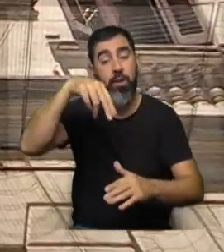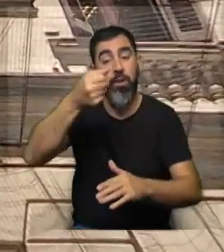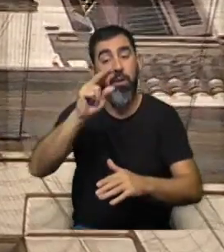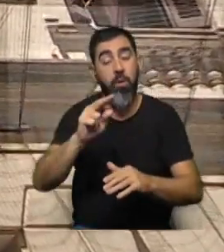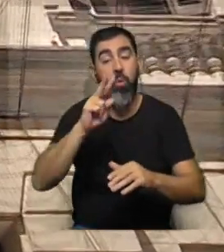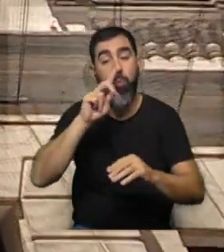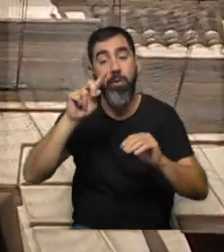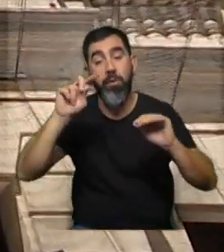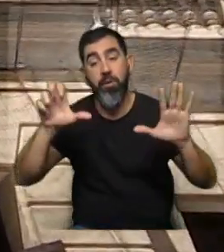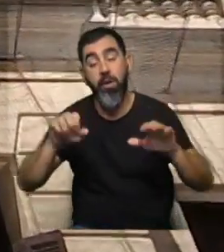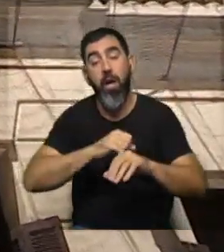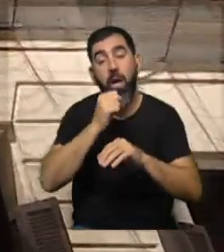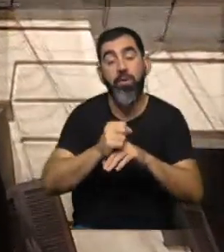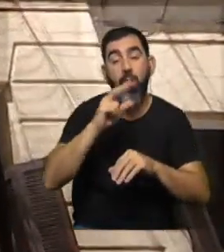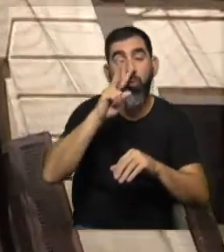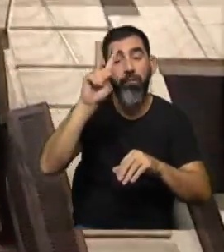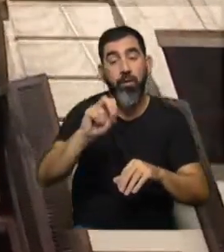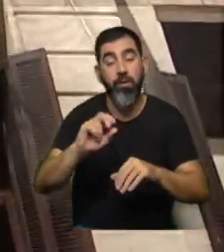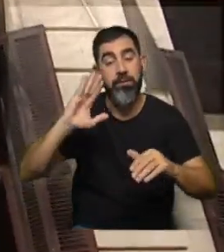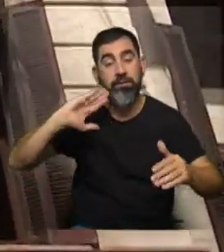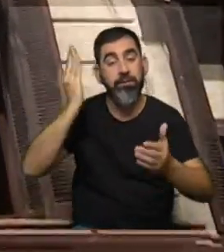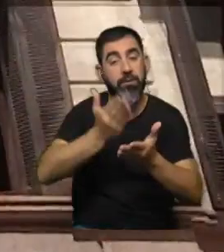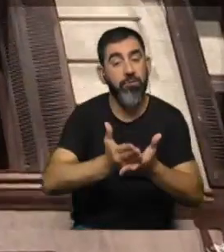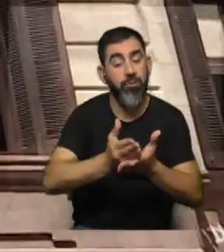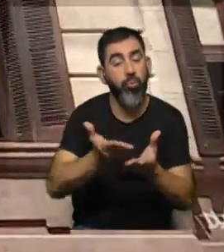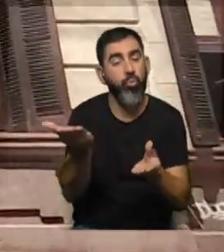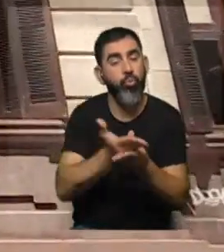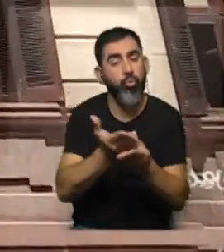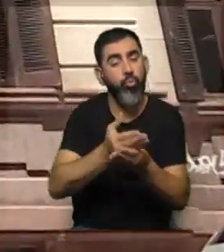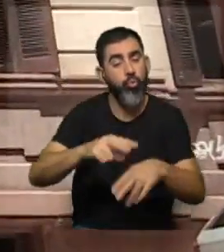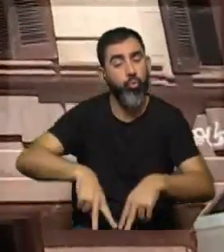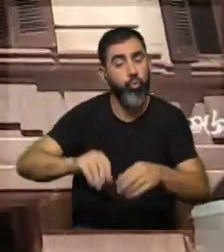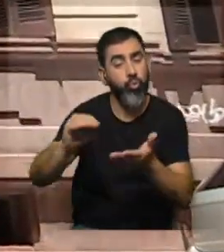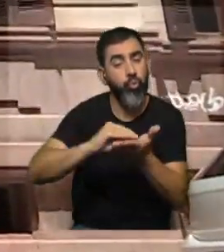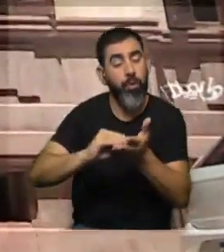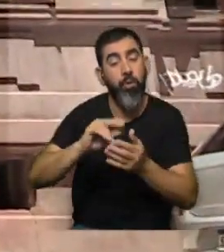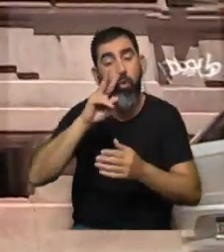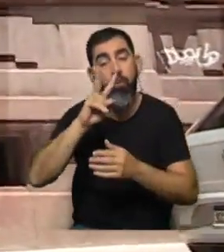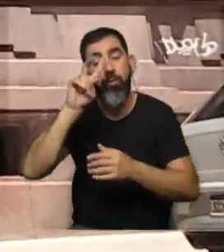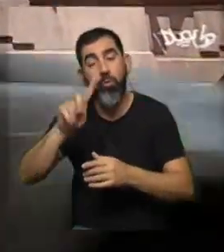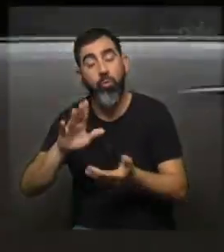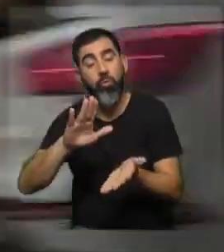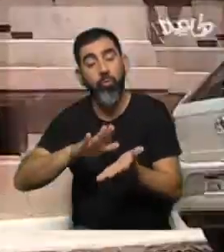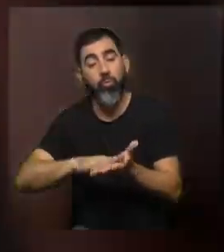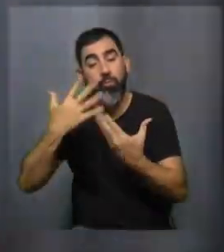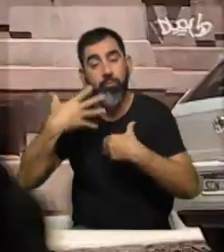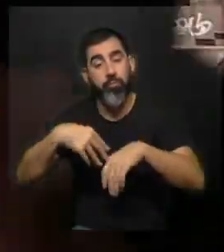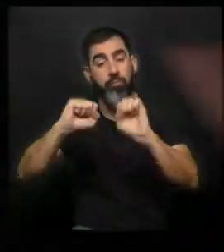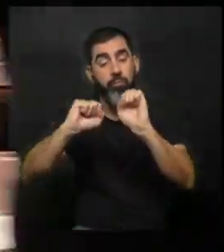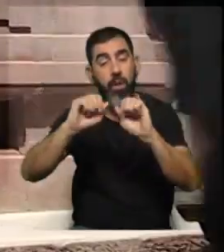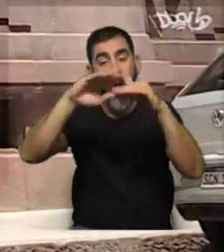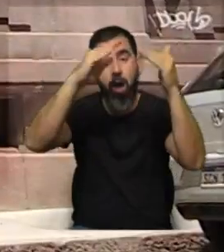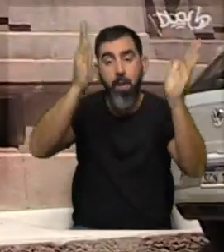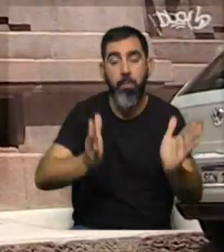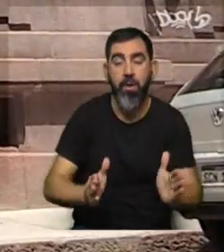entre 2016 y 2020 la sanción refiere al sumario administrativo iniciado en 2021 en relación al hallazgo de un armario